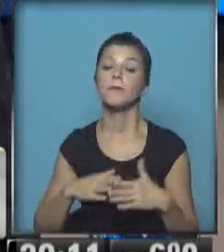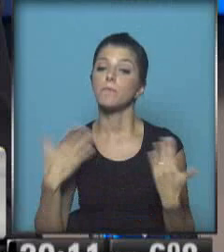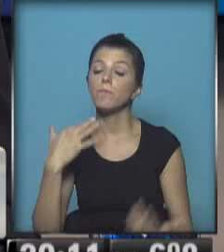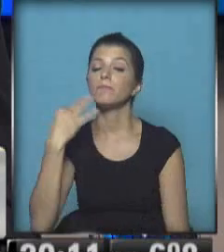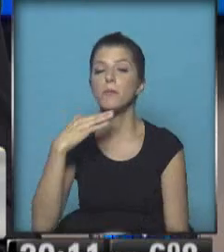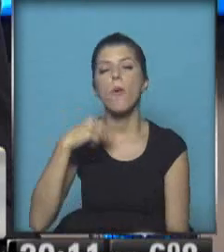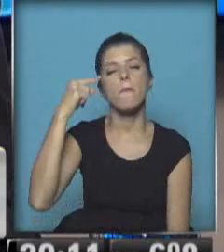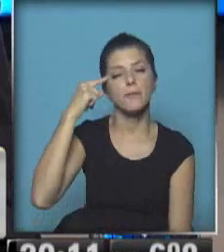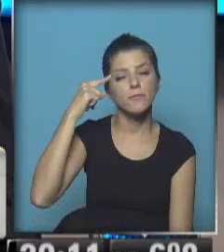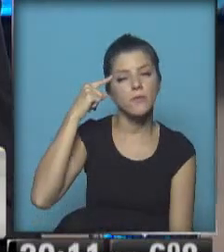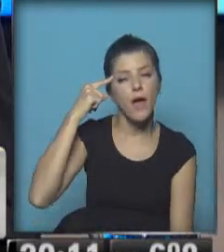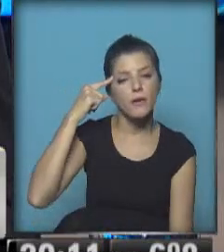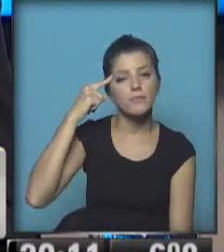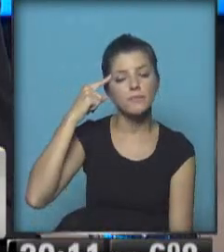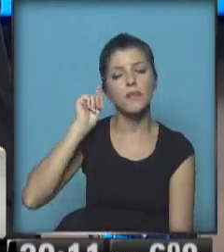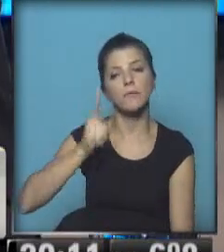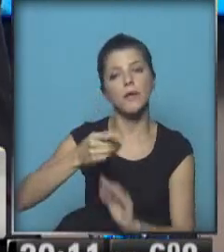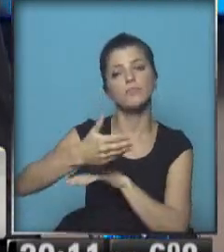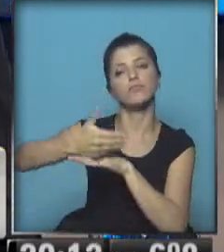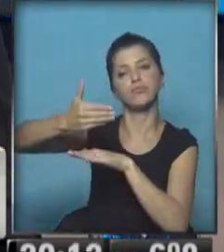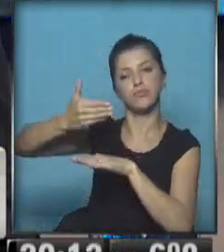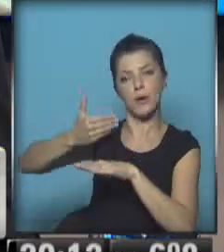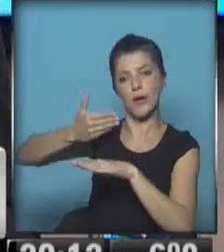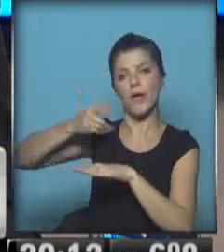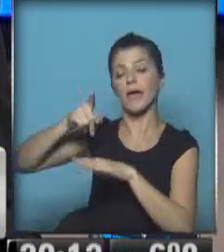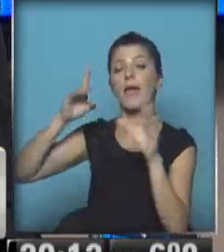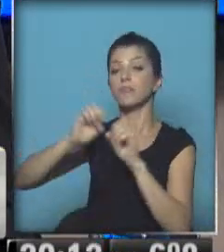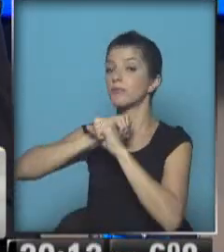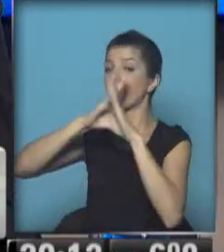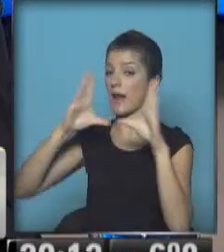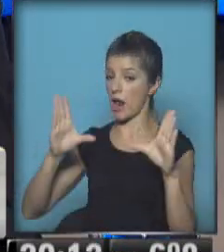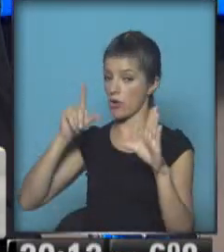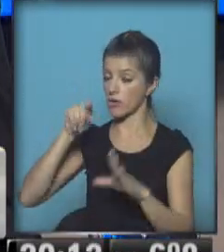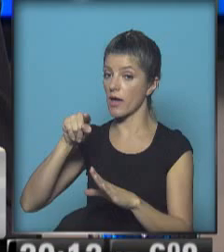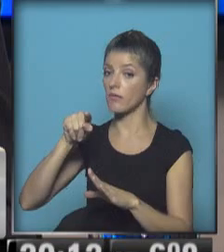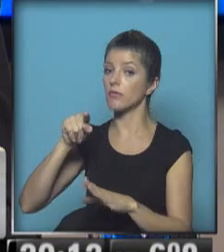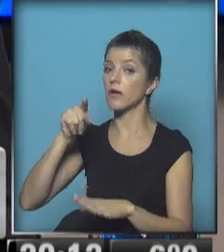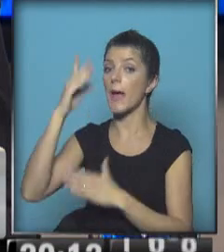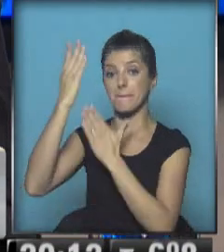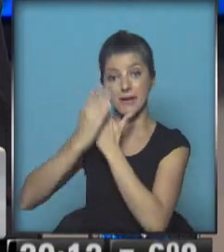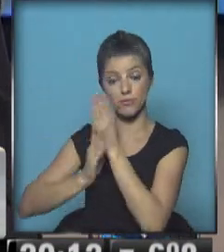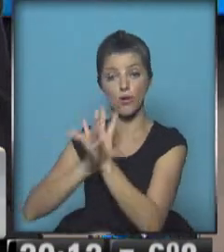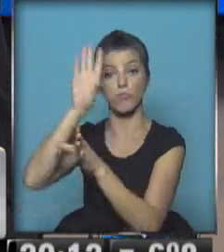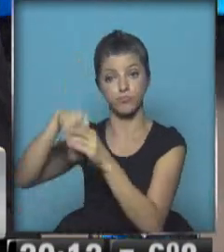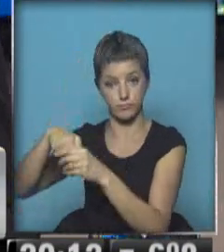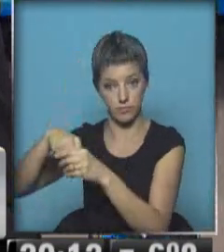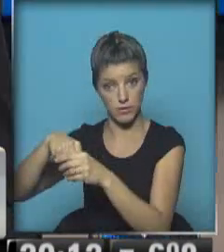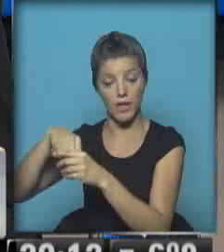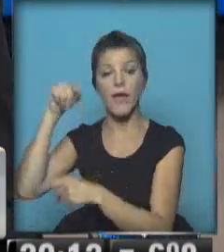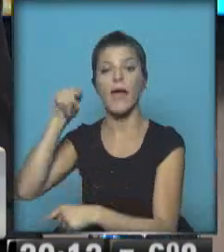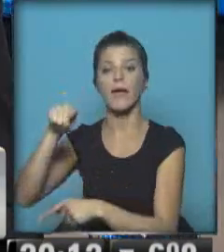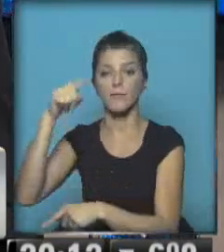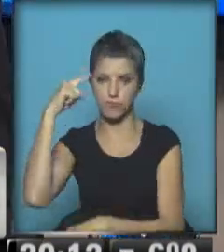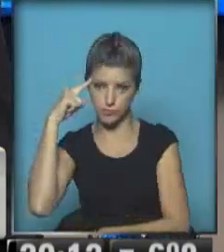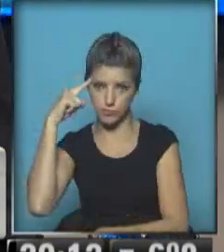remontarse un poco también era el momento en que fue muy claro que Florencio randas era una uno de los nominados para la